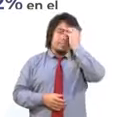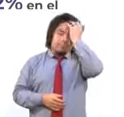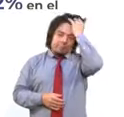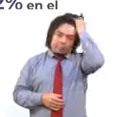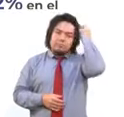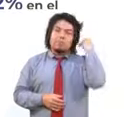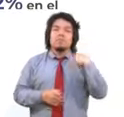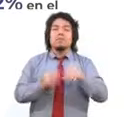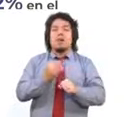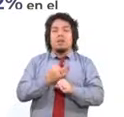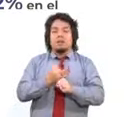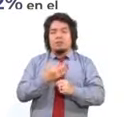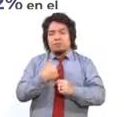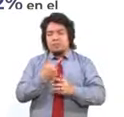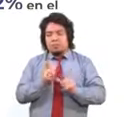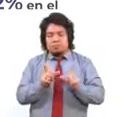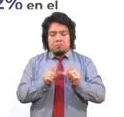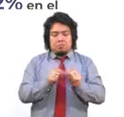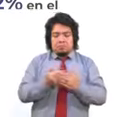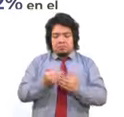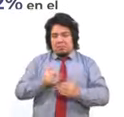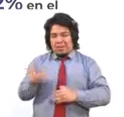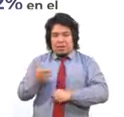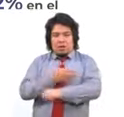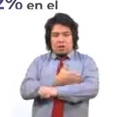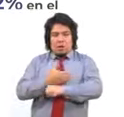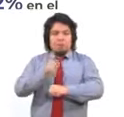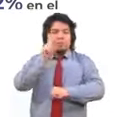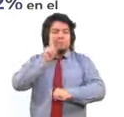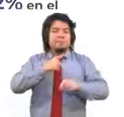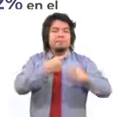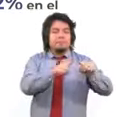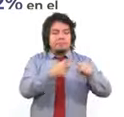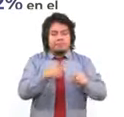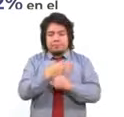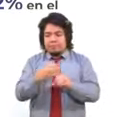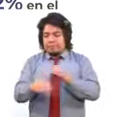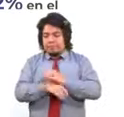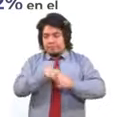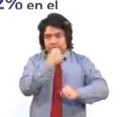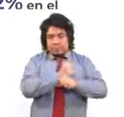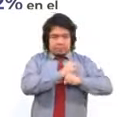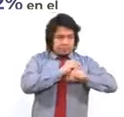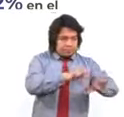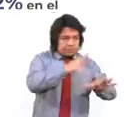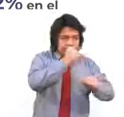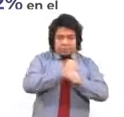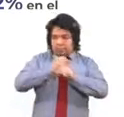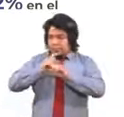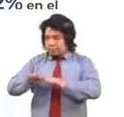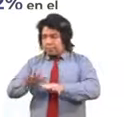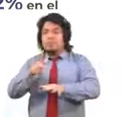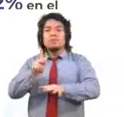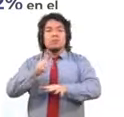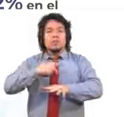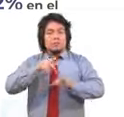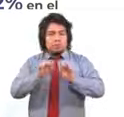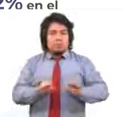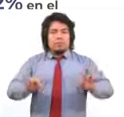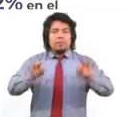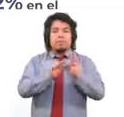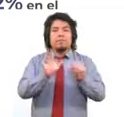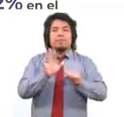Antes de dar la palabra a mis compañeras que informarán sobre las distintas acciones de la alerta de género, quiero resaltar los